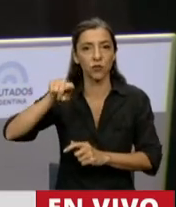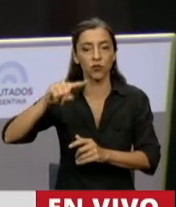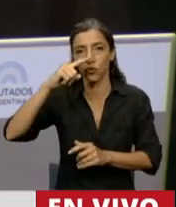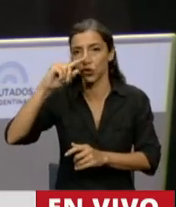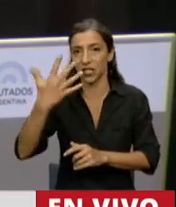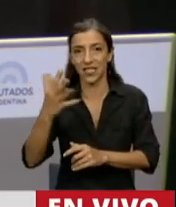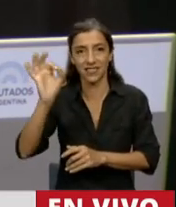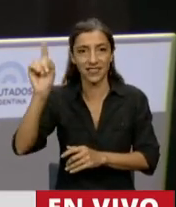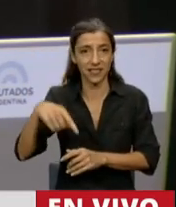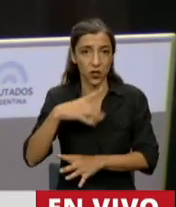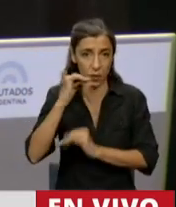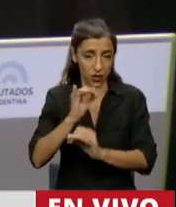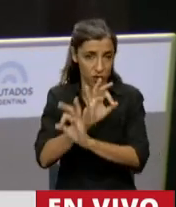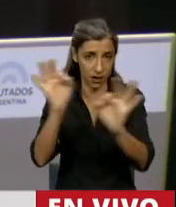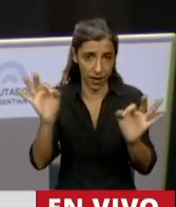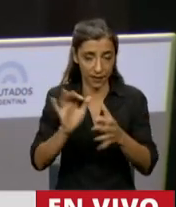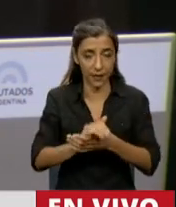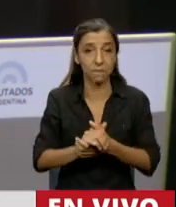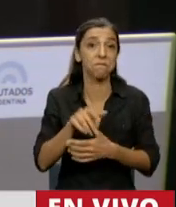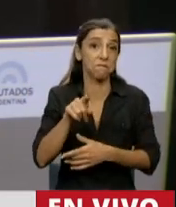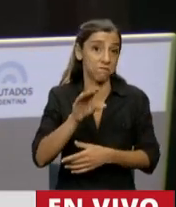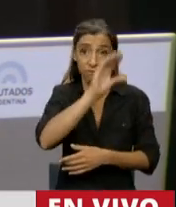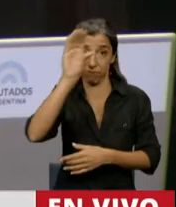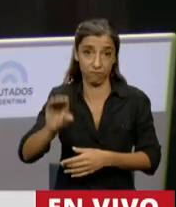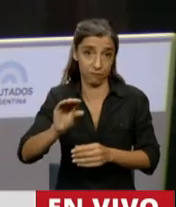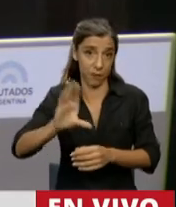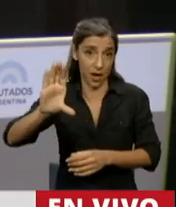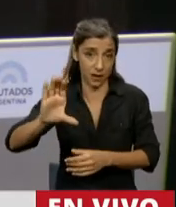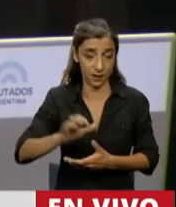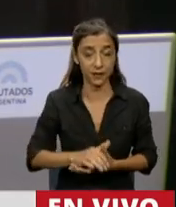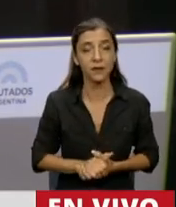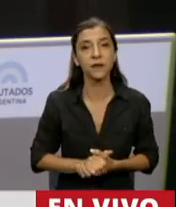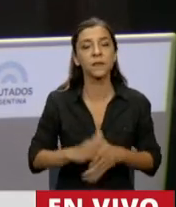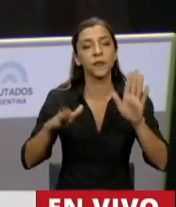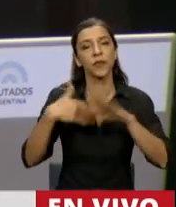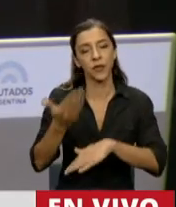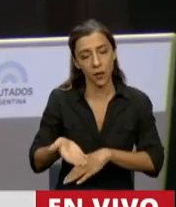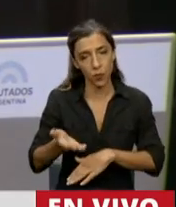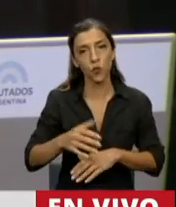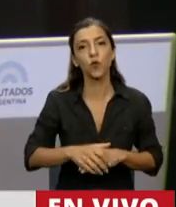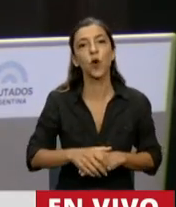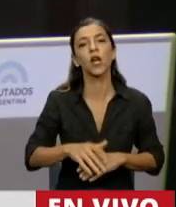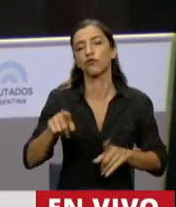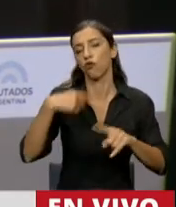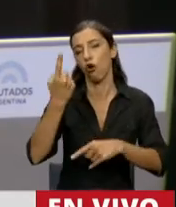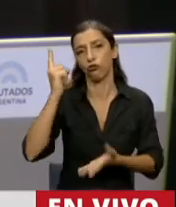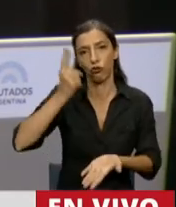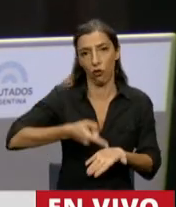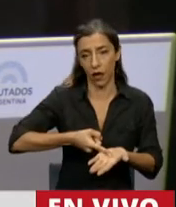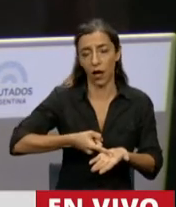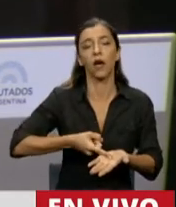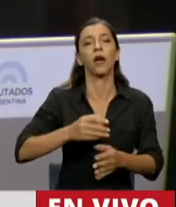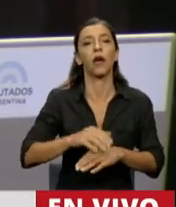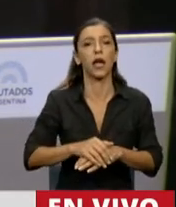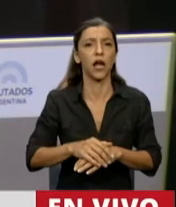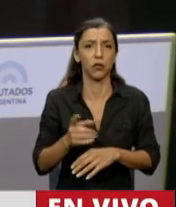de recursos coparticipables resulta que después en el 18 por otro decreto tampoco con intervención